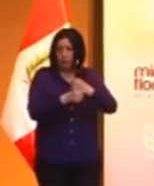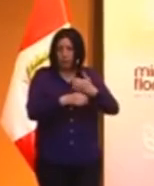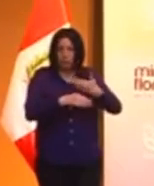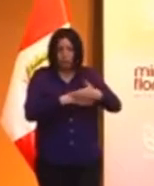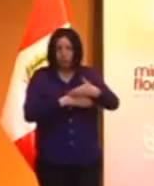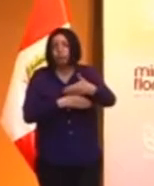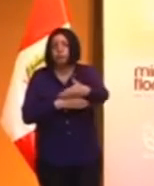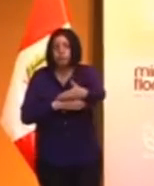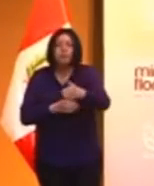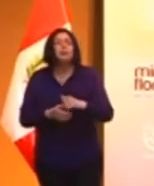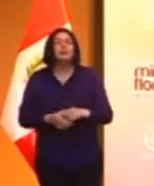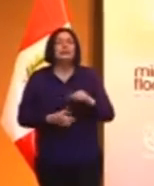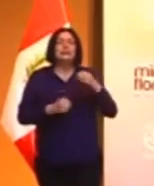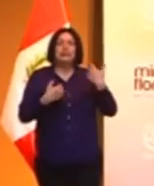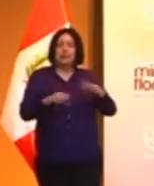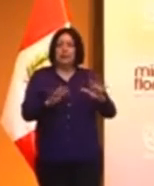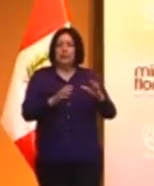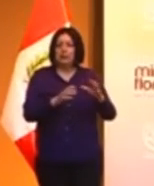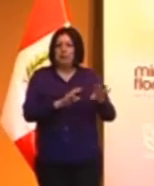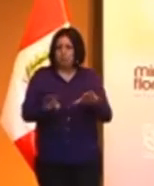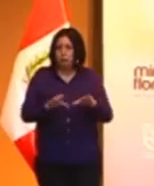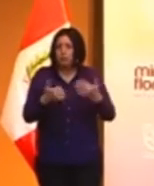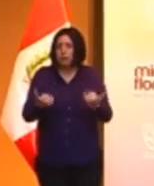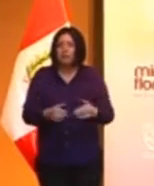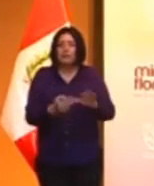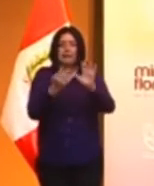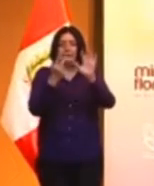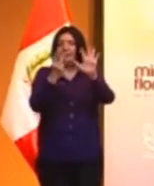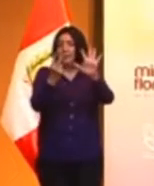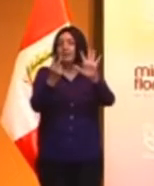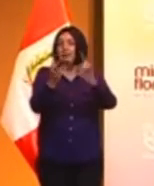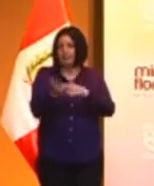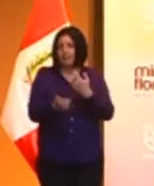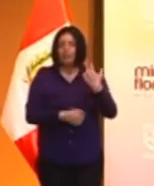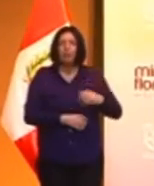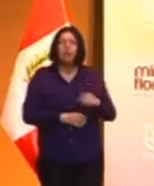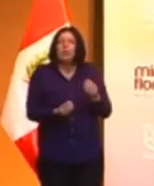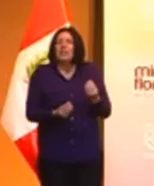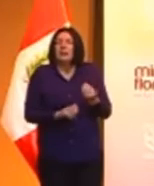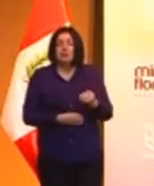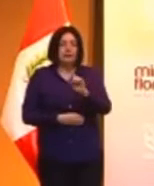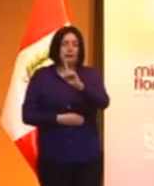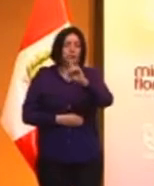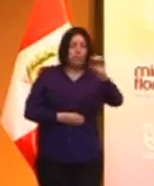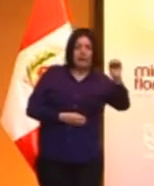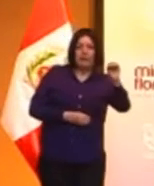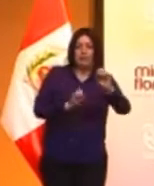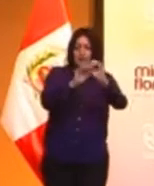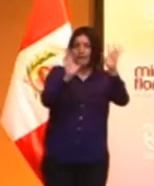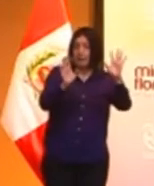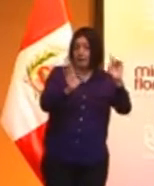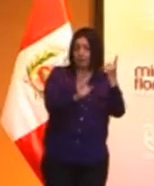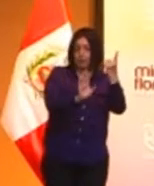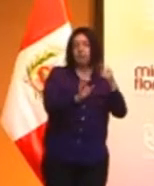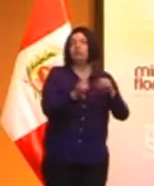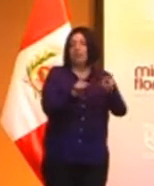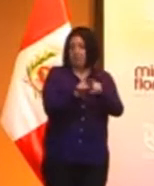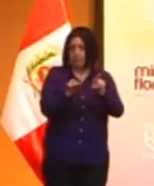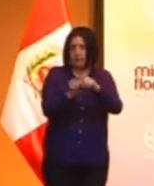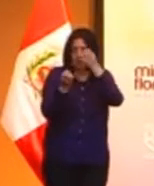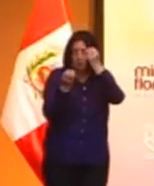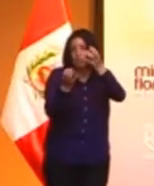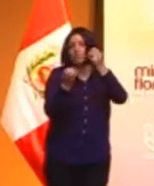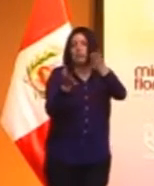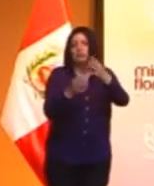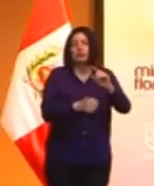consecutivo. Lo hemos hecho con esta oportunidad 7 veces porque a los 100 días también rendimos cuenta. En nuestra